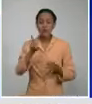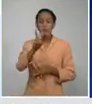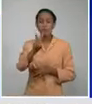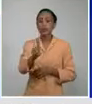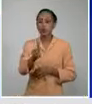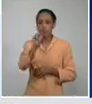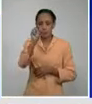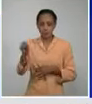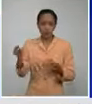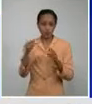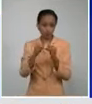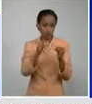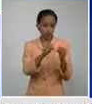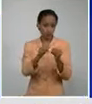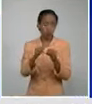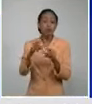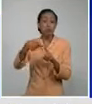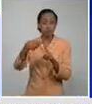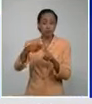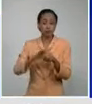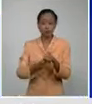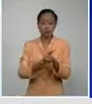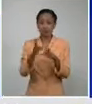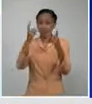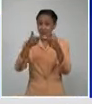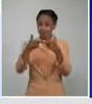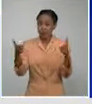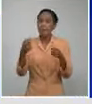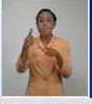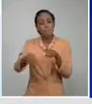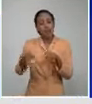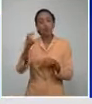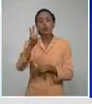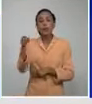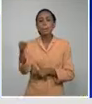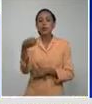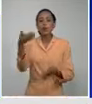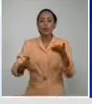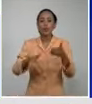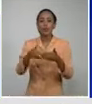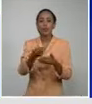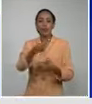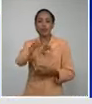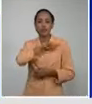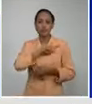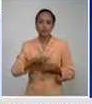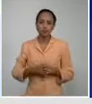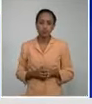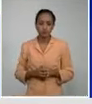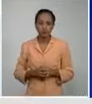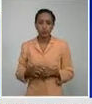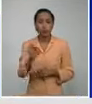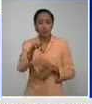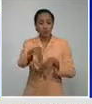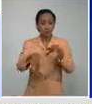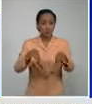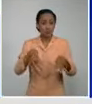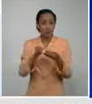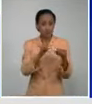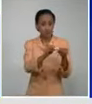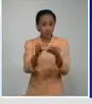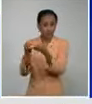autóctonos, elevado, pero 3 menos que el día anterior, todavía un tanto disperso, como ha sido característico